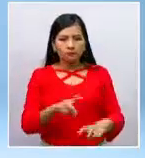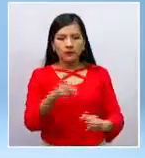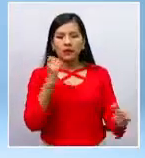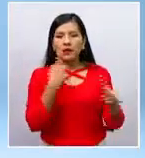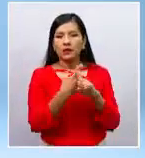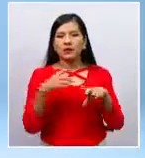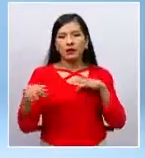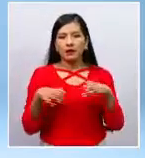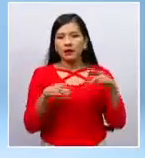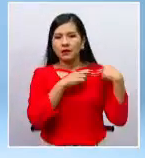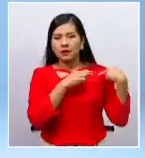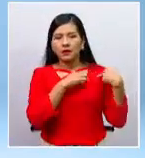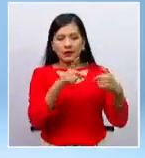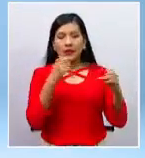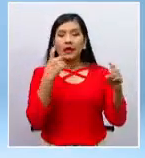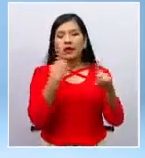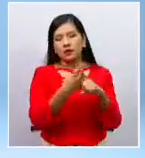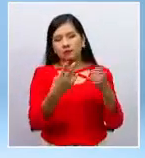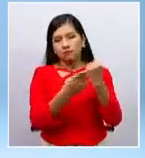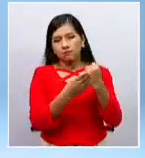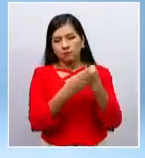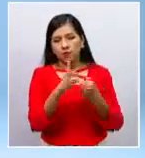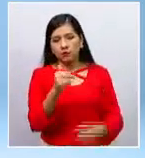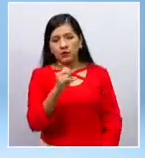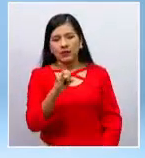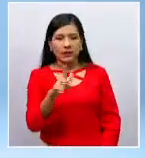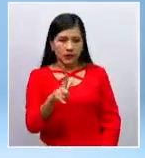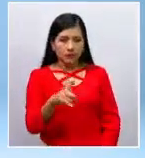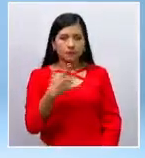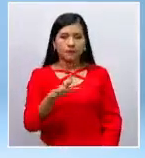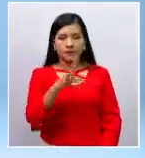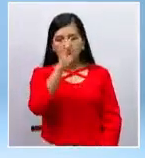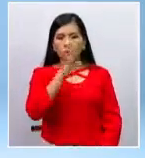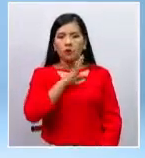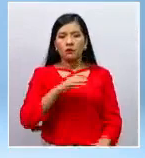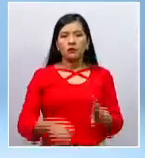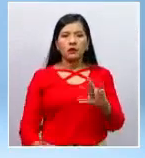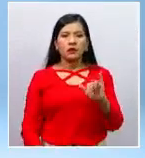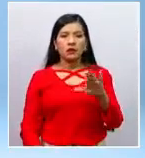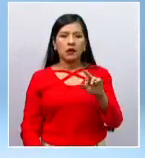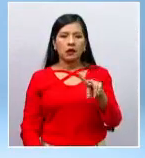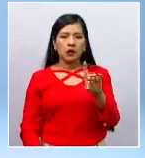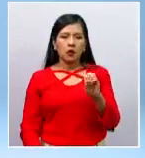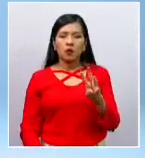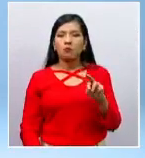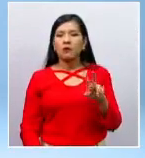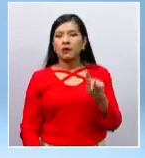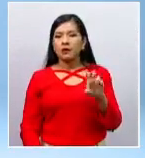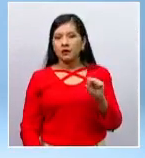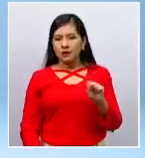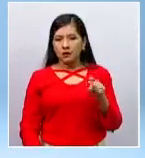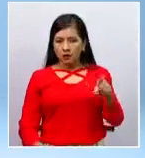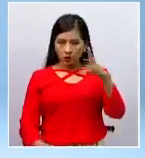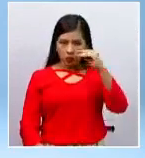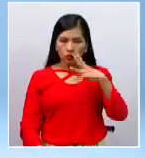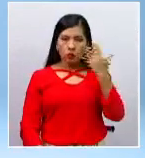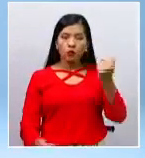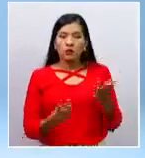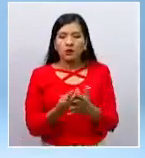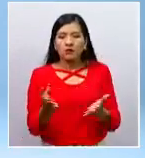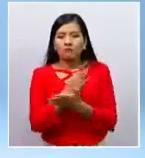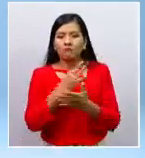Ejecutivo del ex banco, ahora Fácil, Ricardo Mertens. Esto por el delito de legitimación de